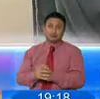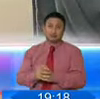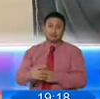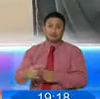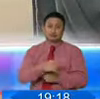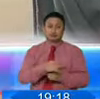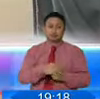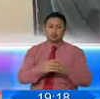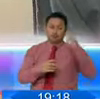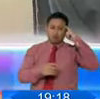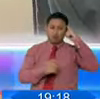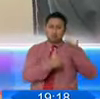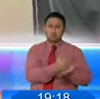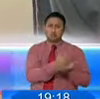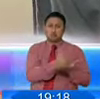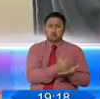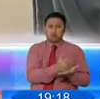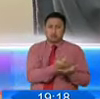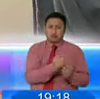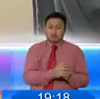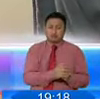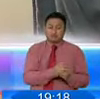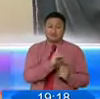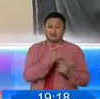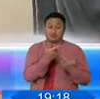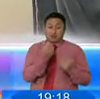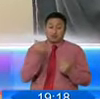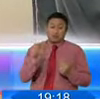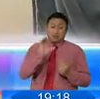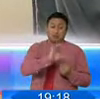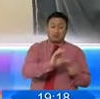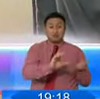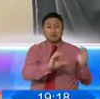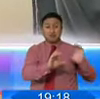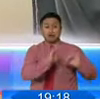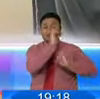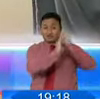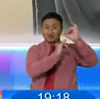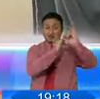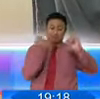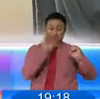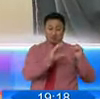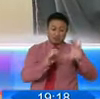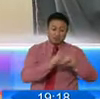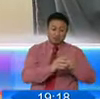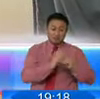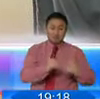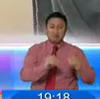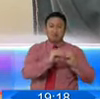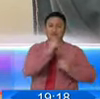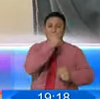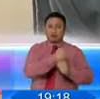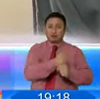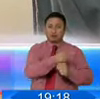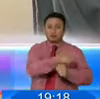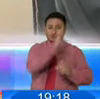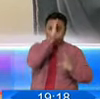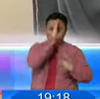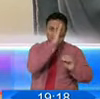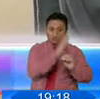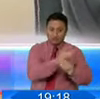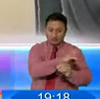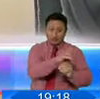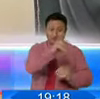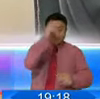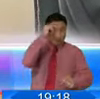el país, porque a la vez de inversión e inversión extranjera, va a haber empleo. Y eso es lo que persigue. Recuerde